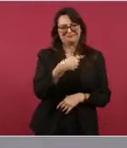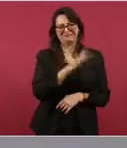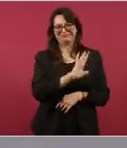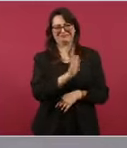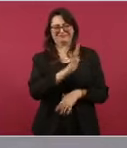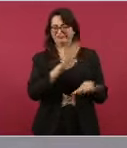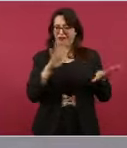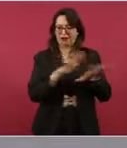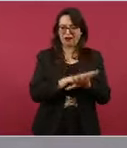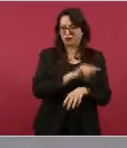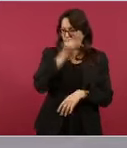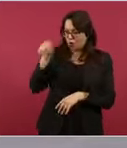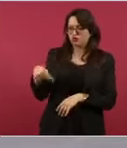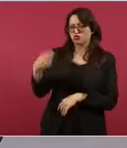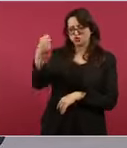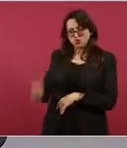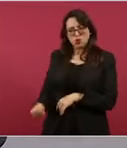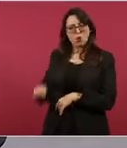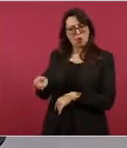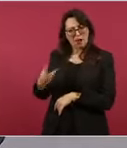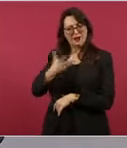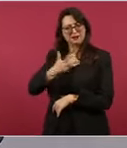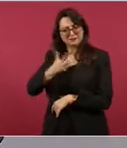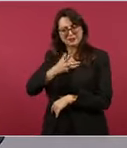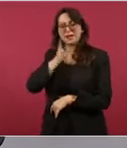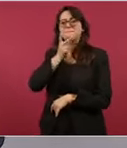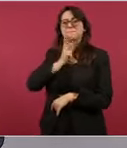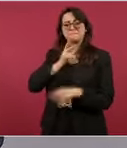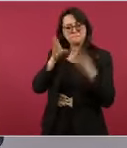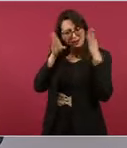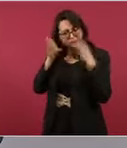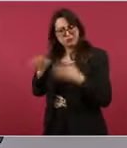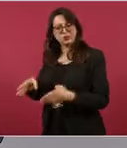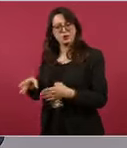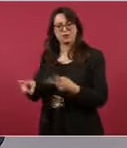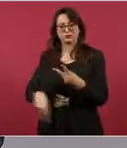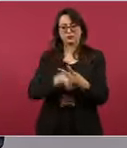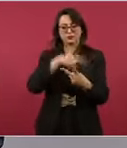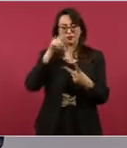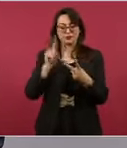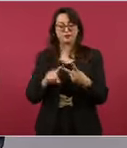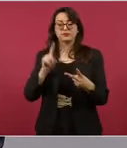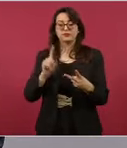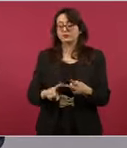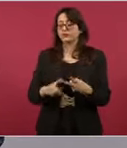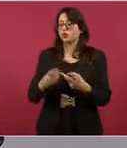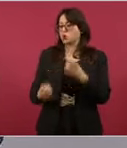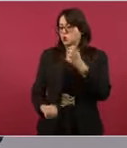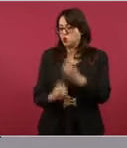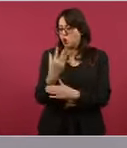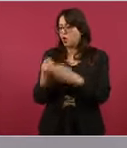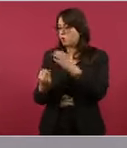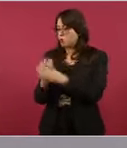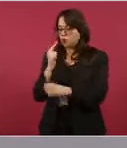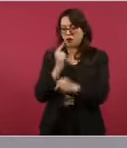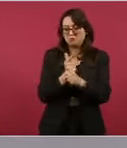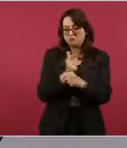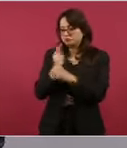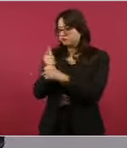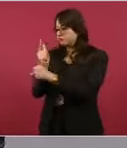del sureste, al descubrimiento y el desarrollo acelerado de más campos nuevos y a la reducción